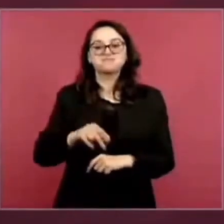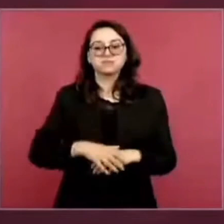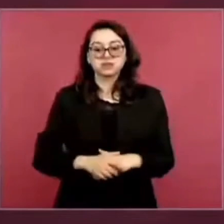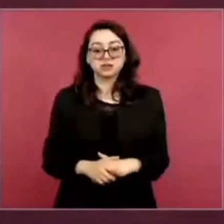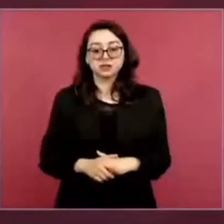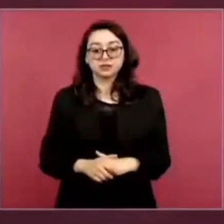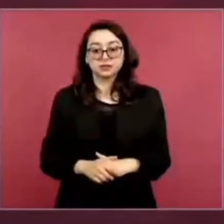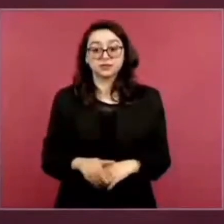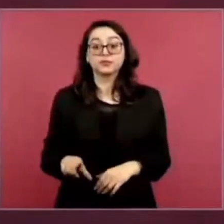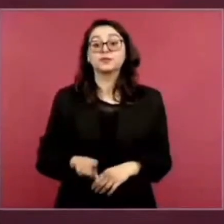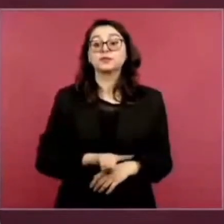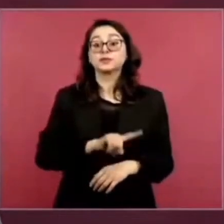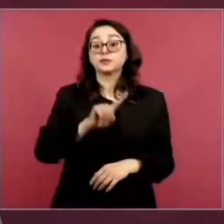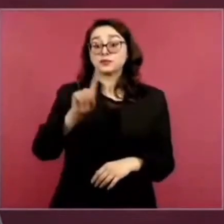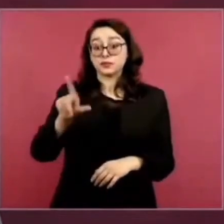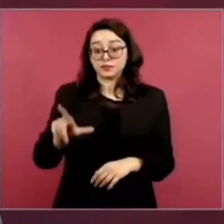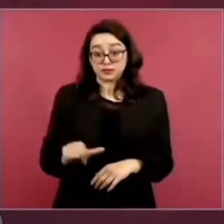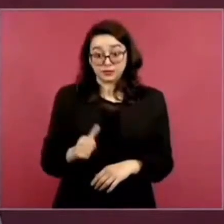viene un auge